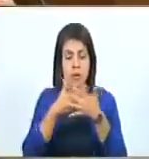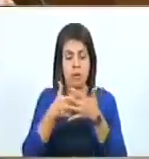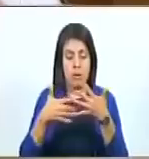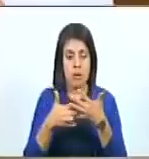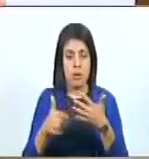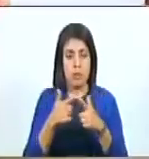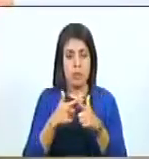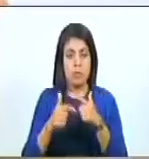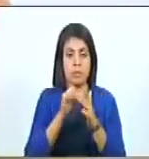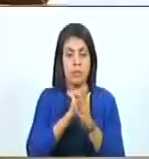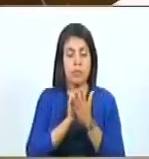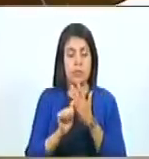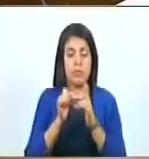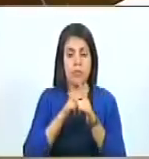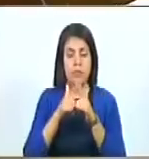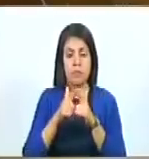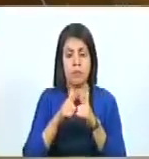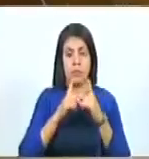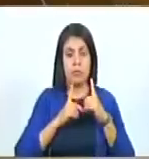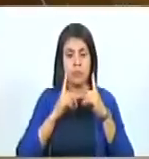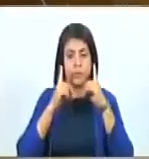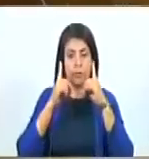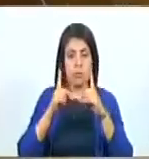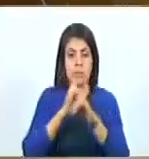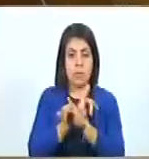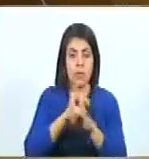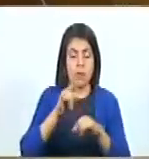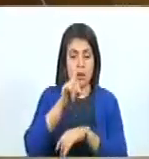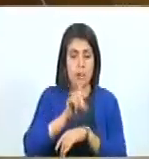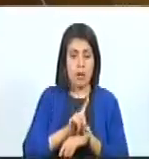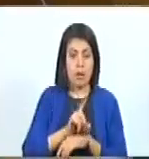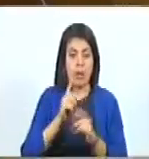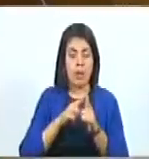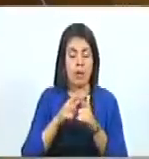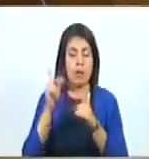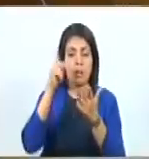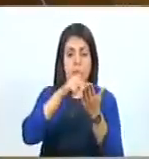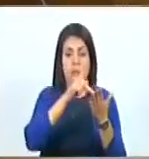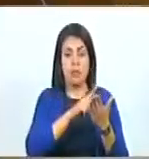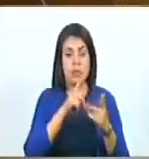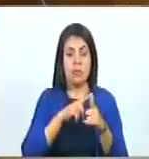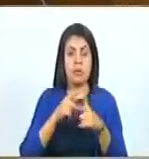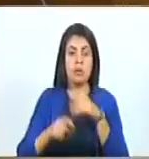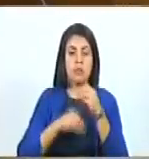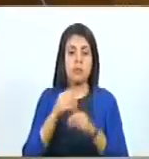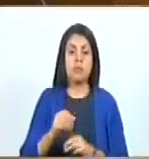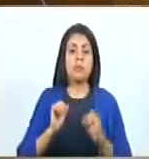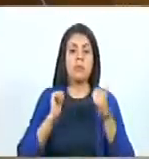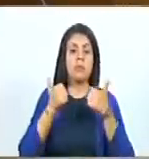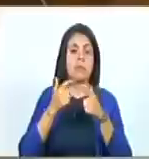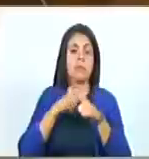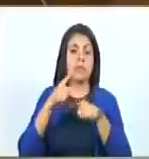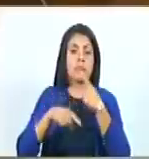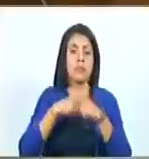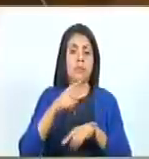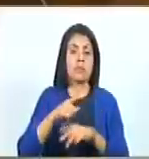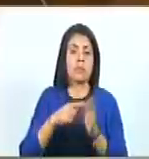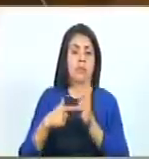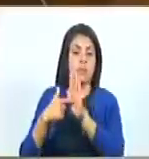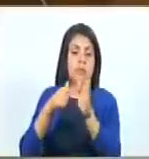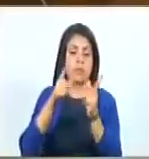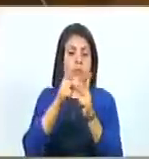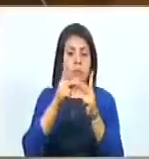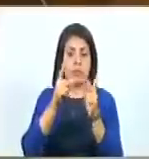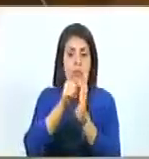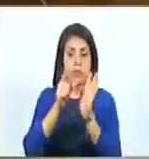de la siguiente manera. Disposición final. Única. La presente ley entrará en vigencia a partir de su publicación